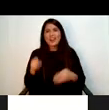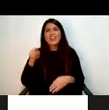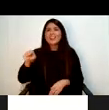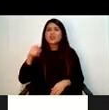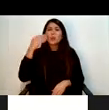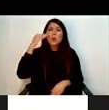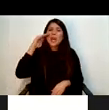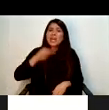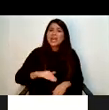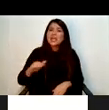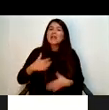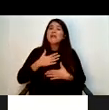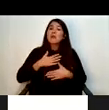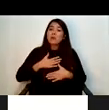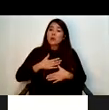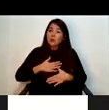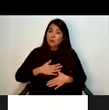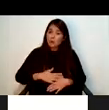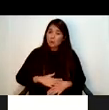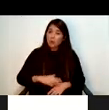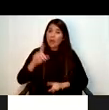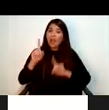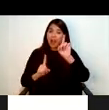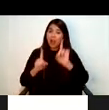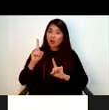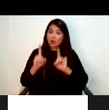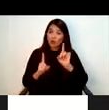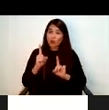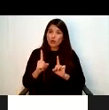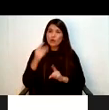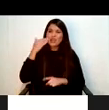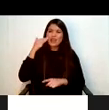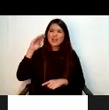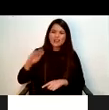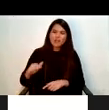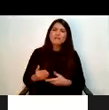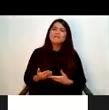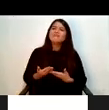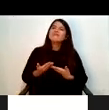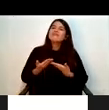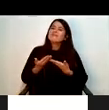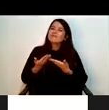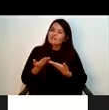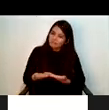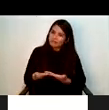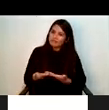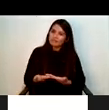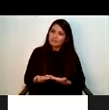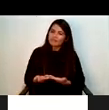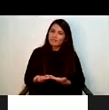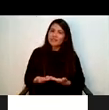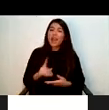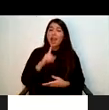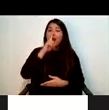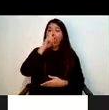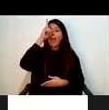genera algo. Y de por sí hace que el niño empiece a ceder. Mira, queremos generar el hábito de